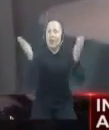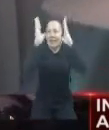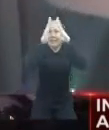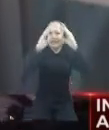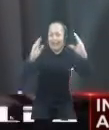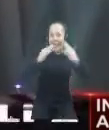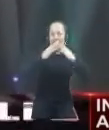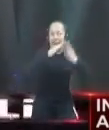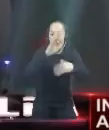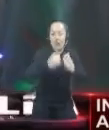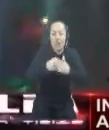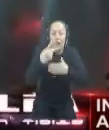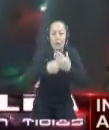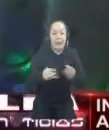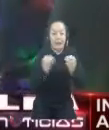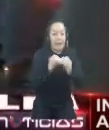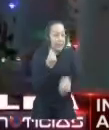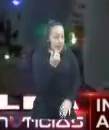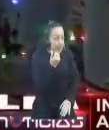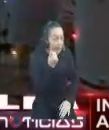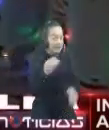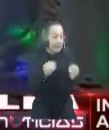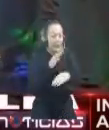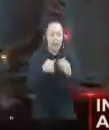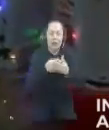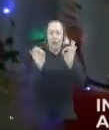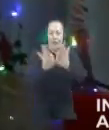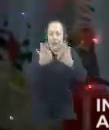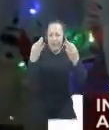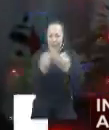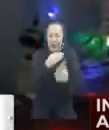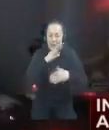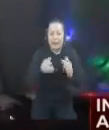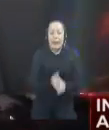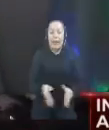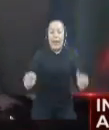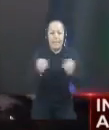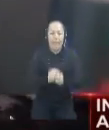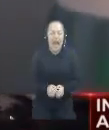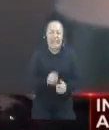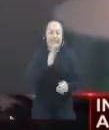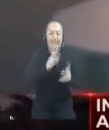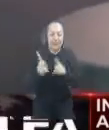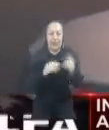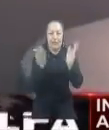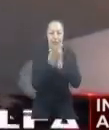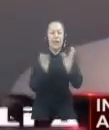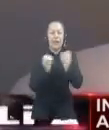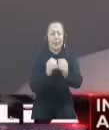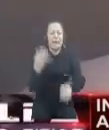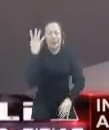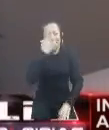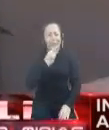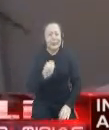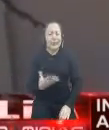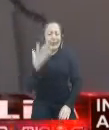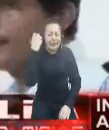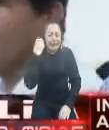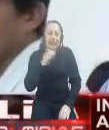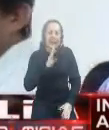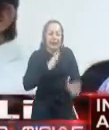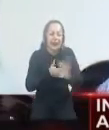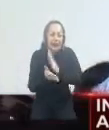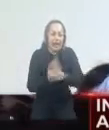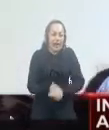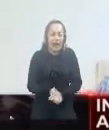un proyecto que genera ingresos a las familias, que genera ingresos a sus alumnos. Hay historias muy bonitas, como por ejemplo una